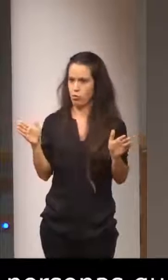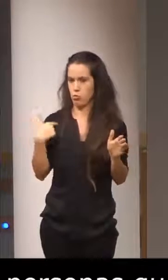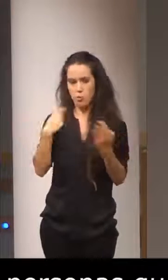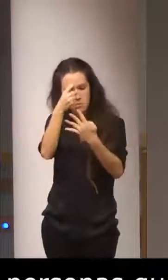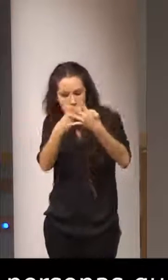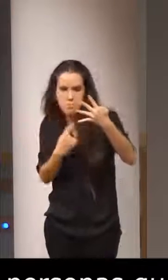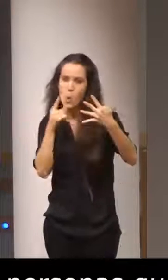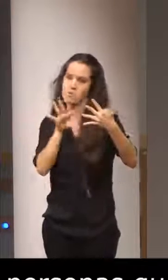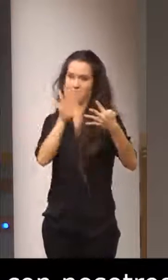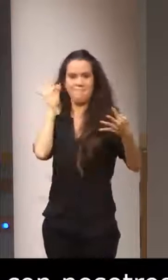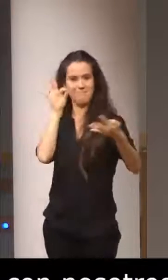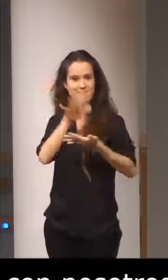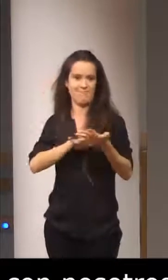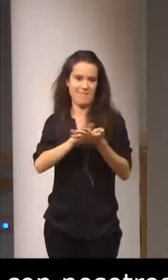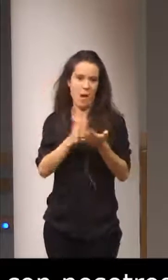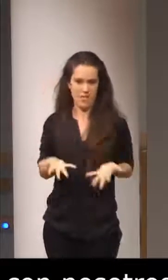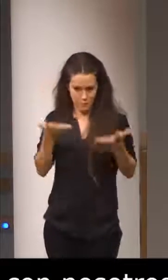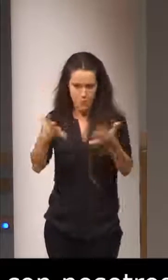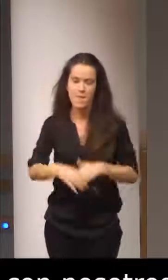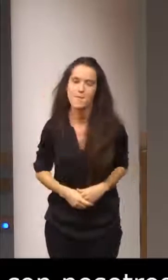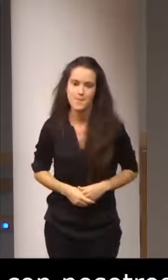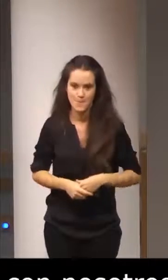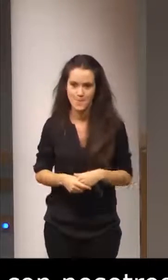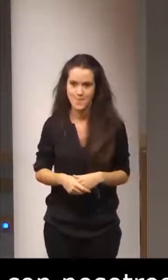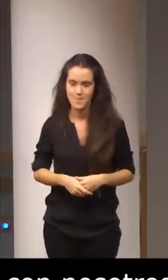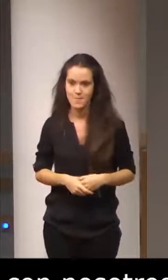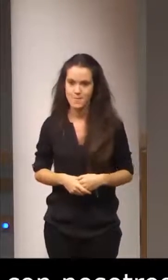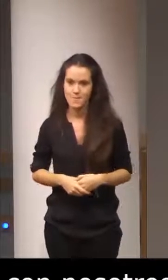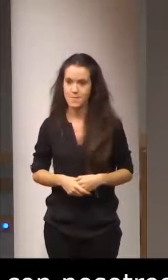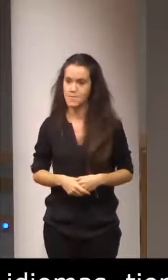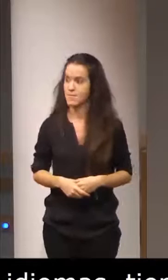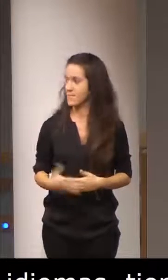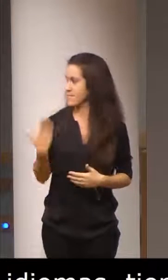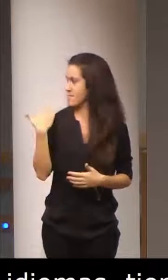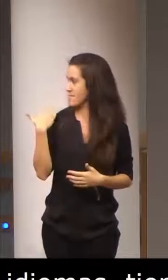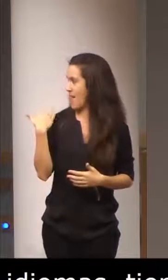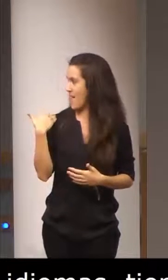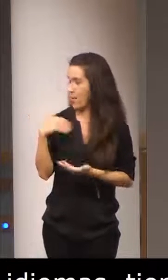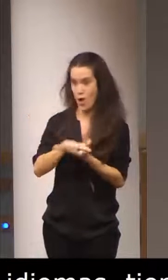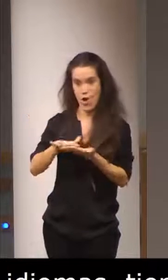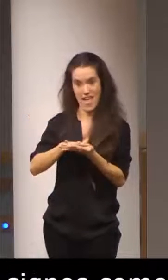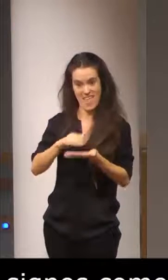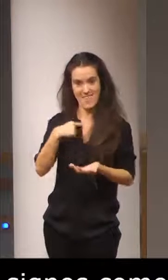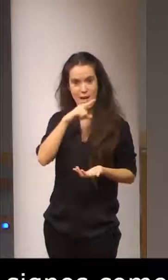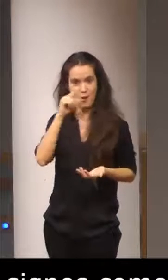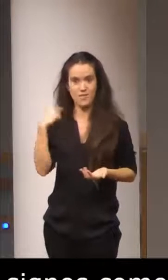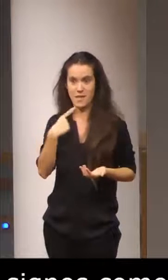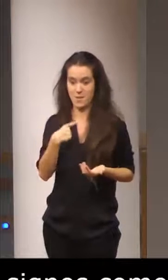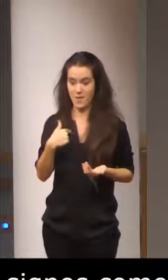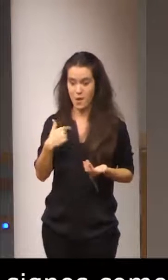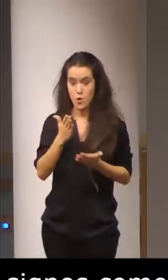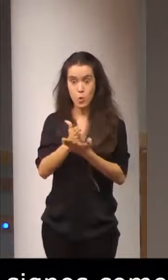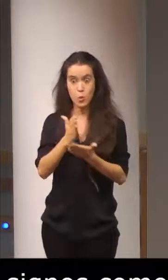de signos como una oferta más me decía hace un rato Conchita que el primer curso que hemos